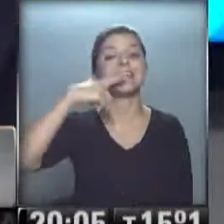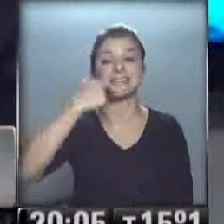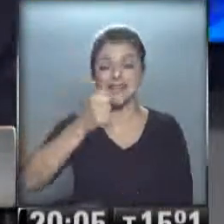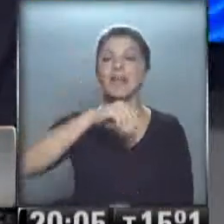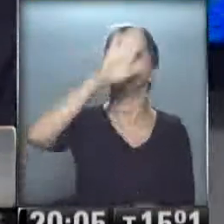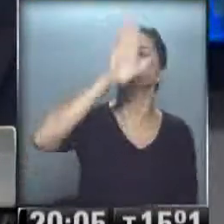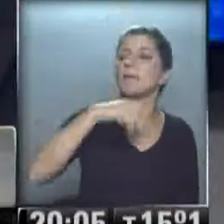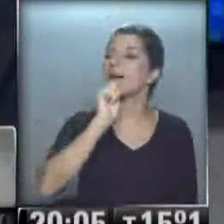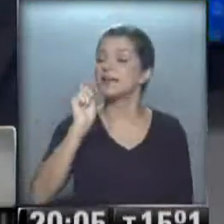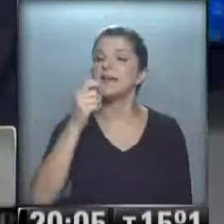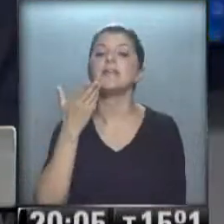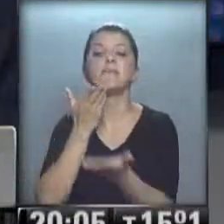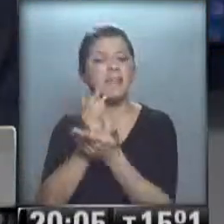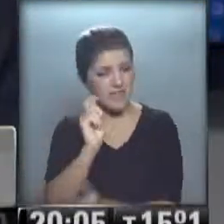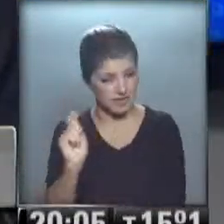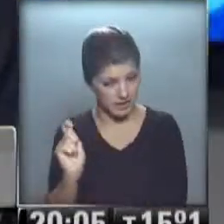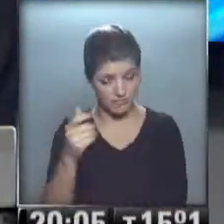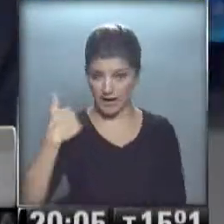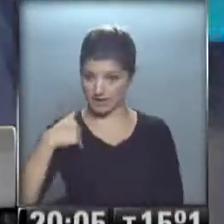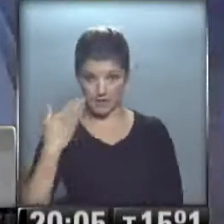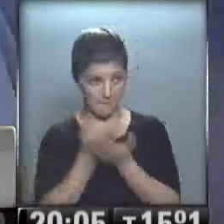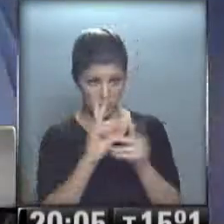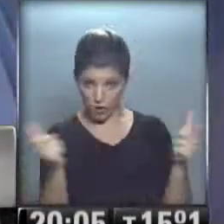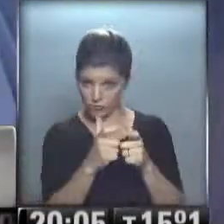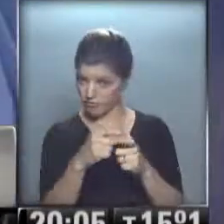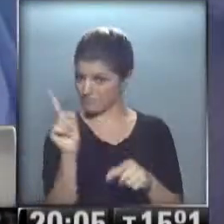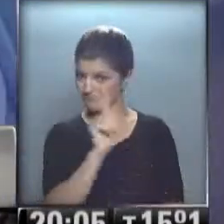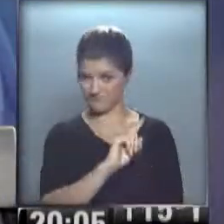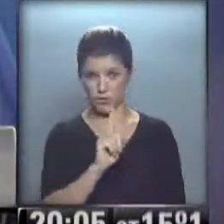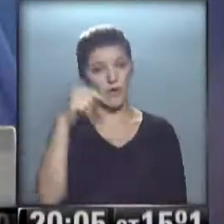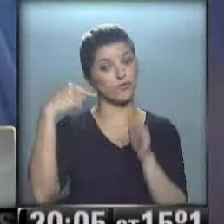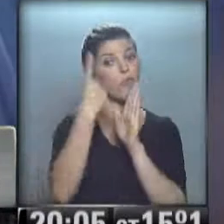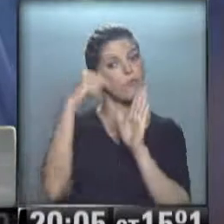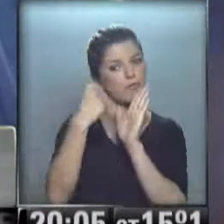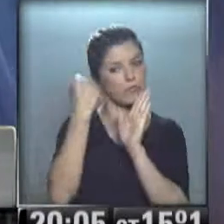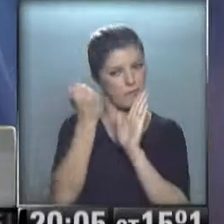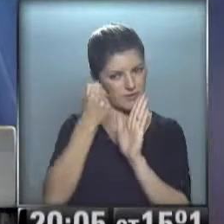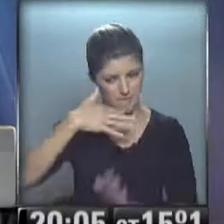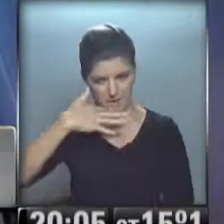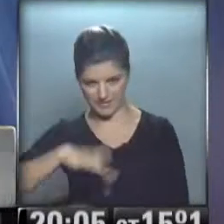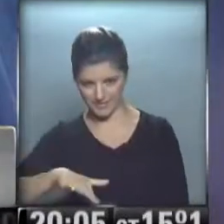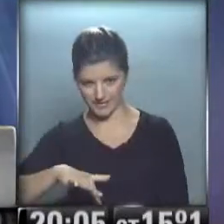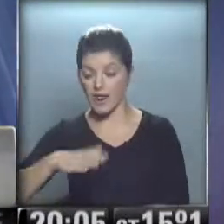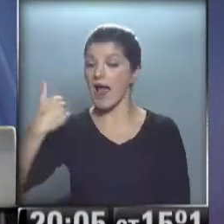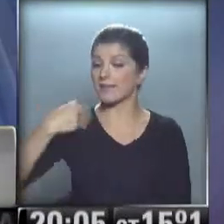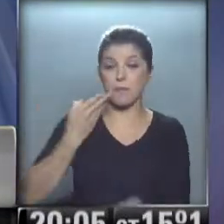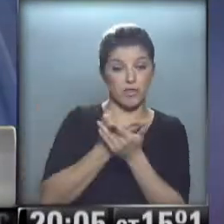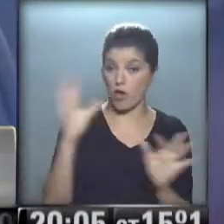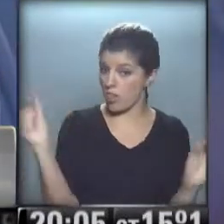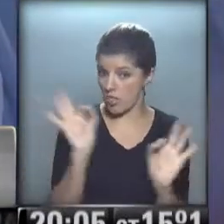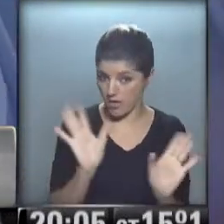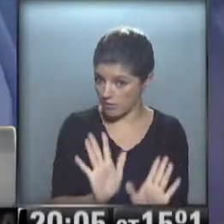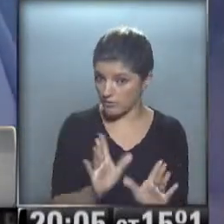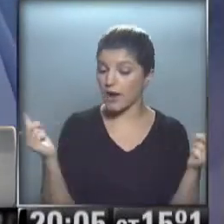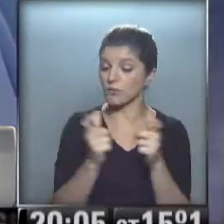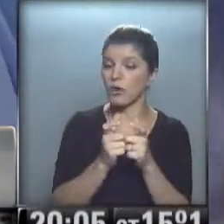y quién pide la audiencia? Argentina no pidió la audiencia. Punto principal para poder entenderlo. Argentina no pidió la audiencia.